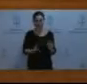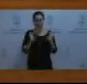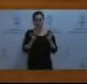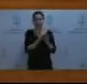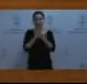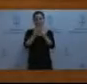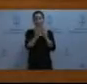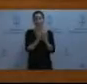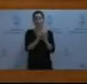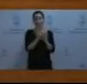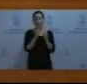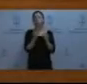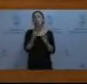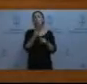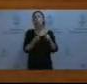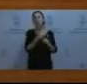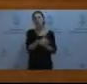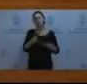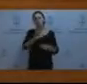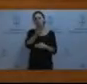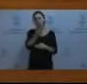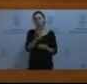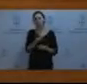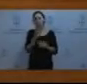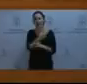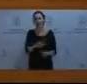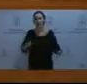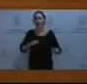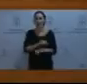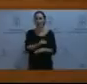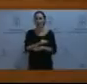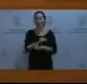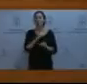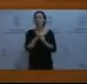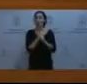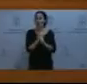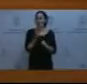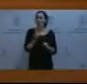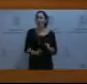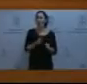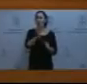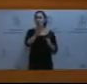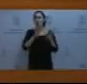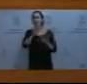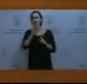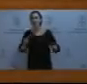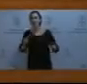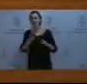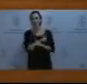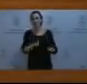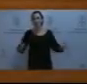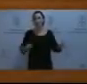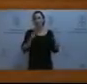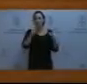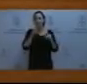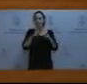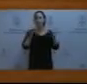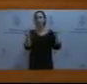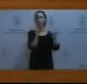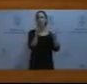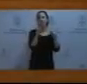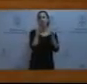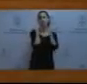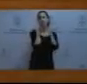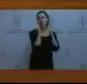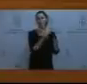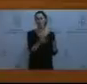realizado más de medio millón de euros al año y unos incipientes empleos de 60 o 70 personas anuales que le venían muy bien a la zona de Grandas de Salime. Tenía un plan